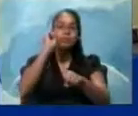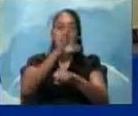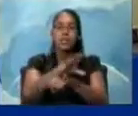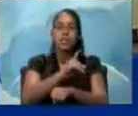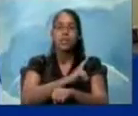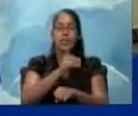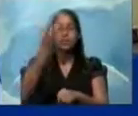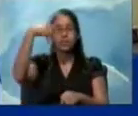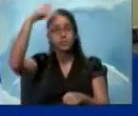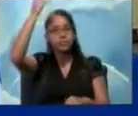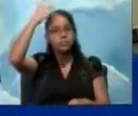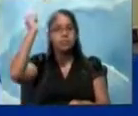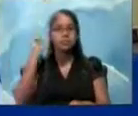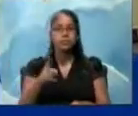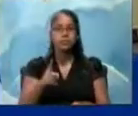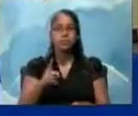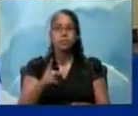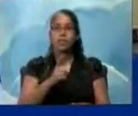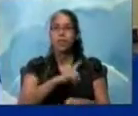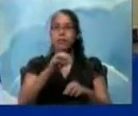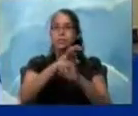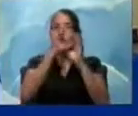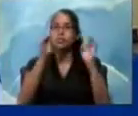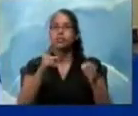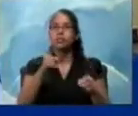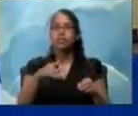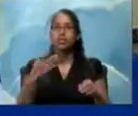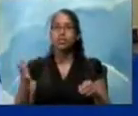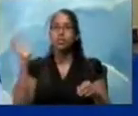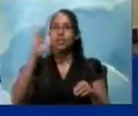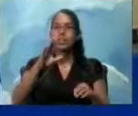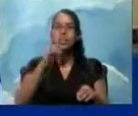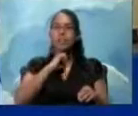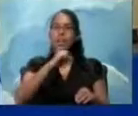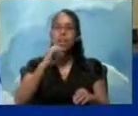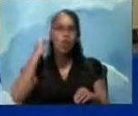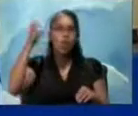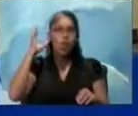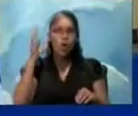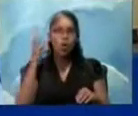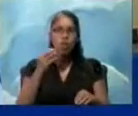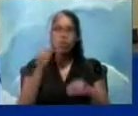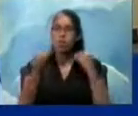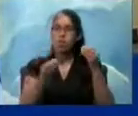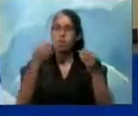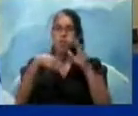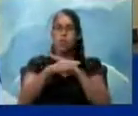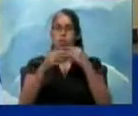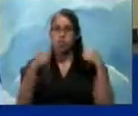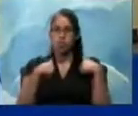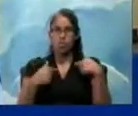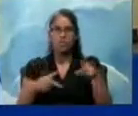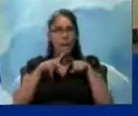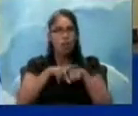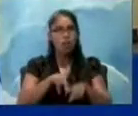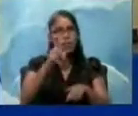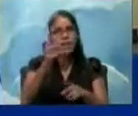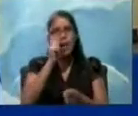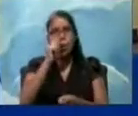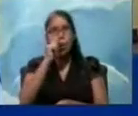Herodes, tampoco, de manera que ustedes lo que están es locos. ¿Cómo voy a condenar a un